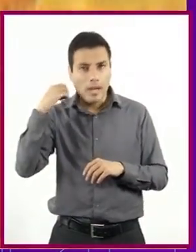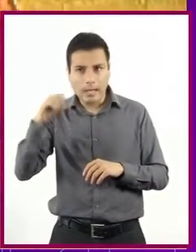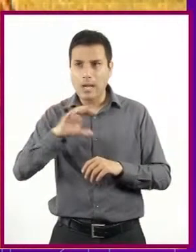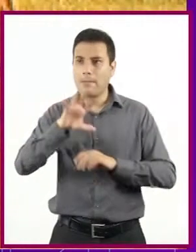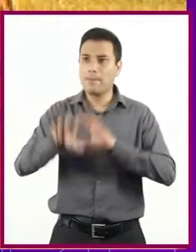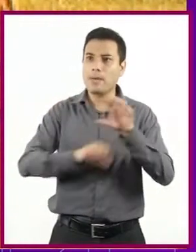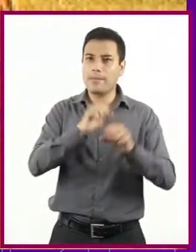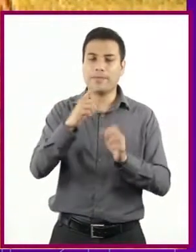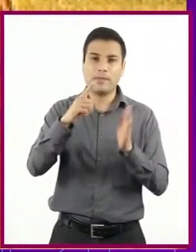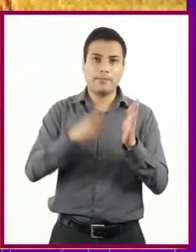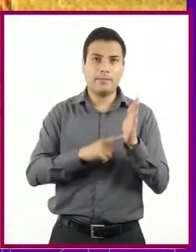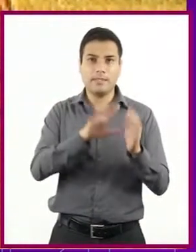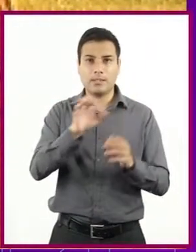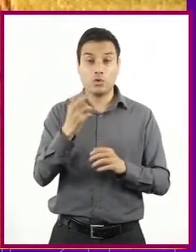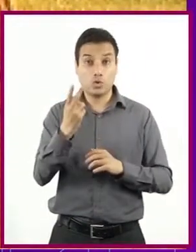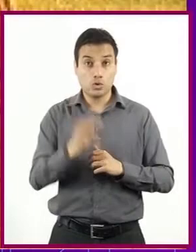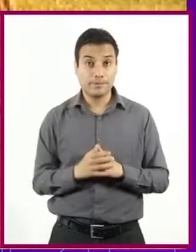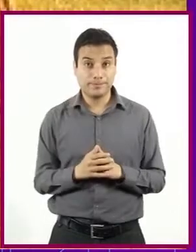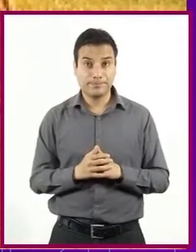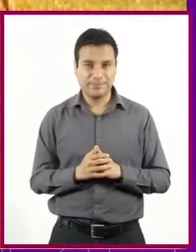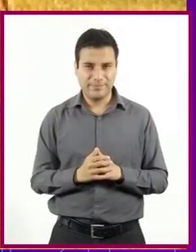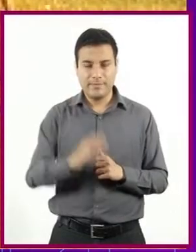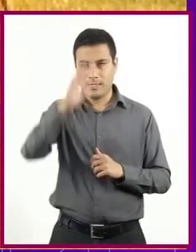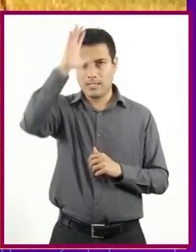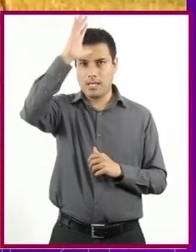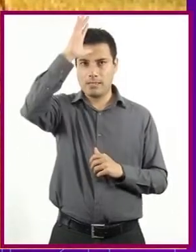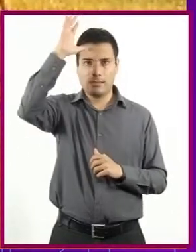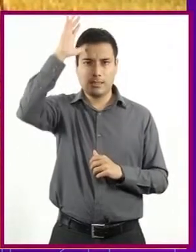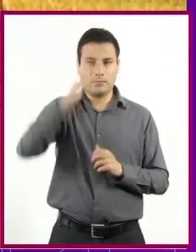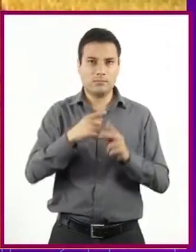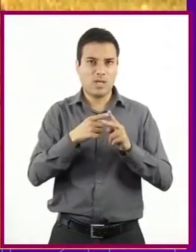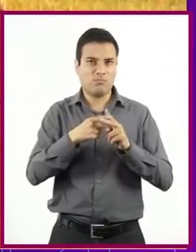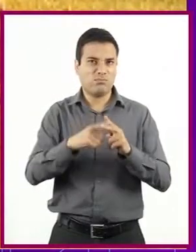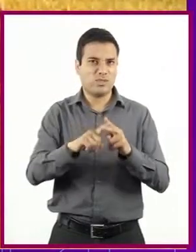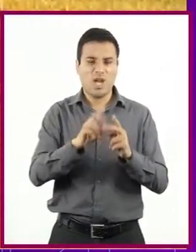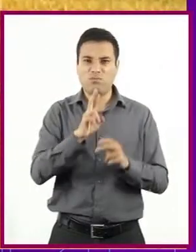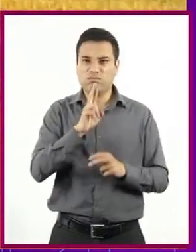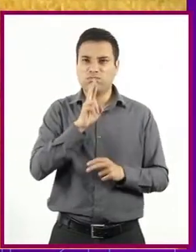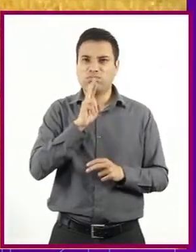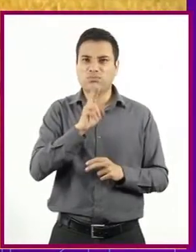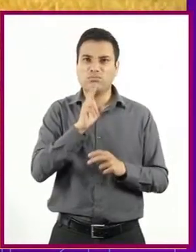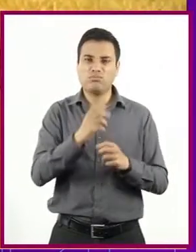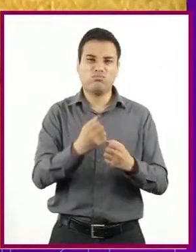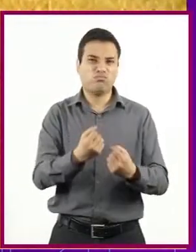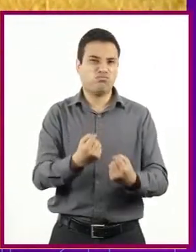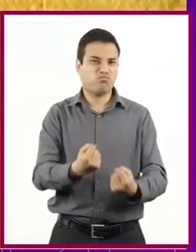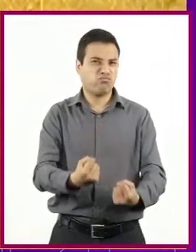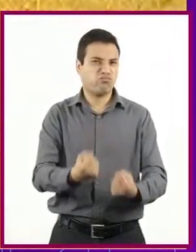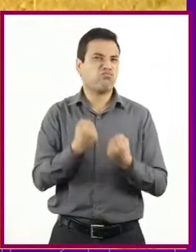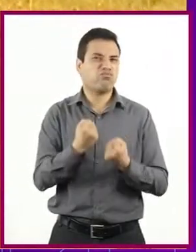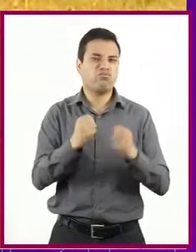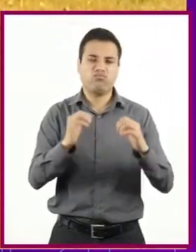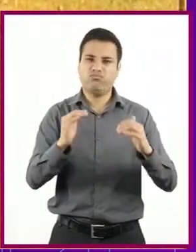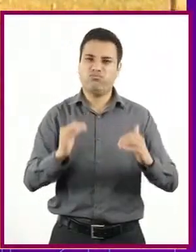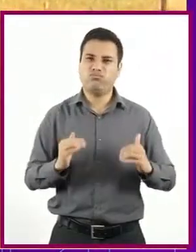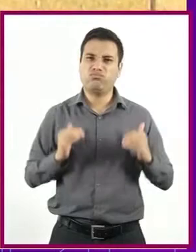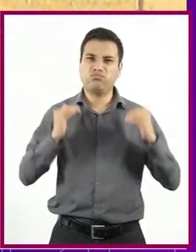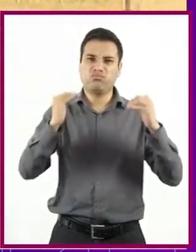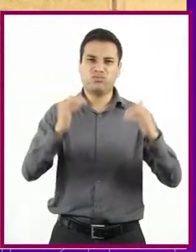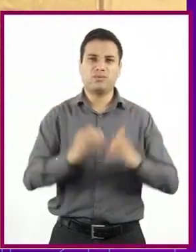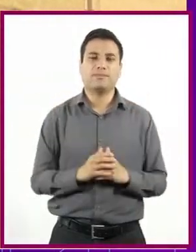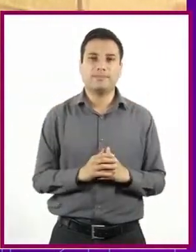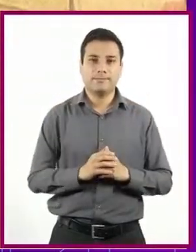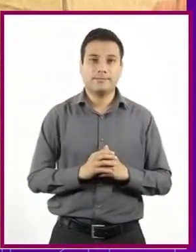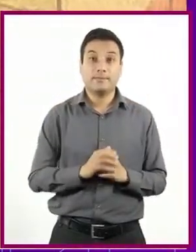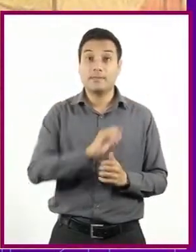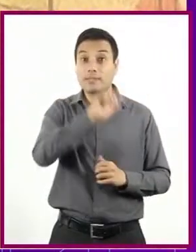En 1502, el poder mexica comenzó a consolidarse y se encontraba en pleno esplendor cuando entró